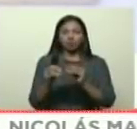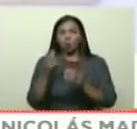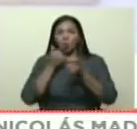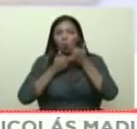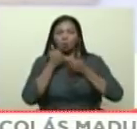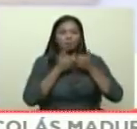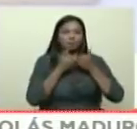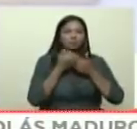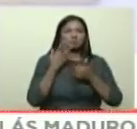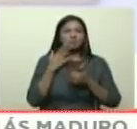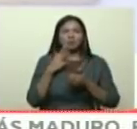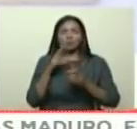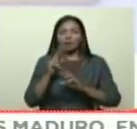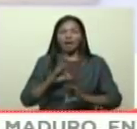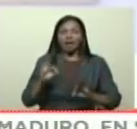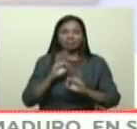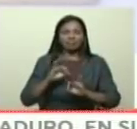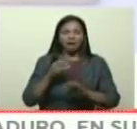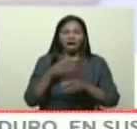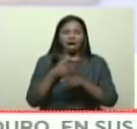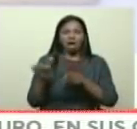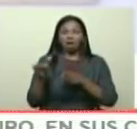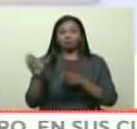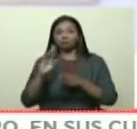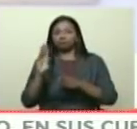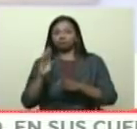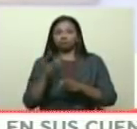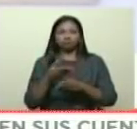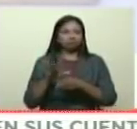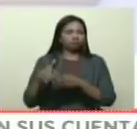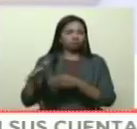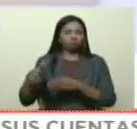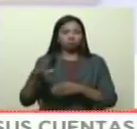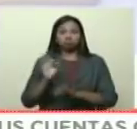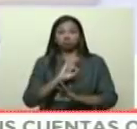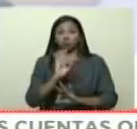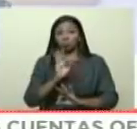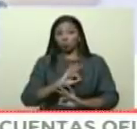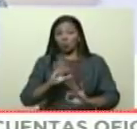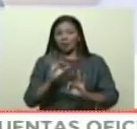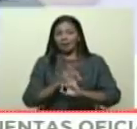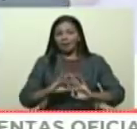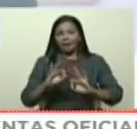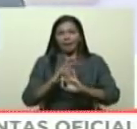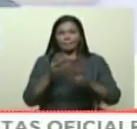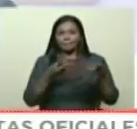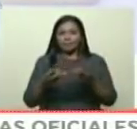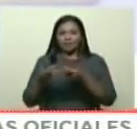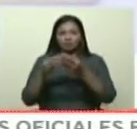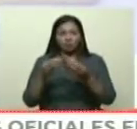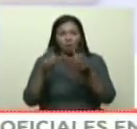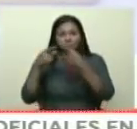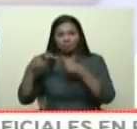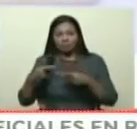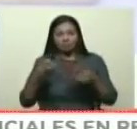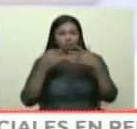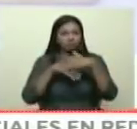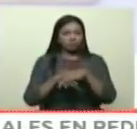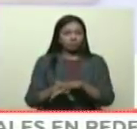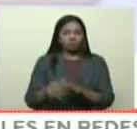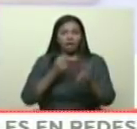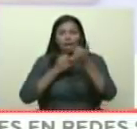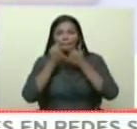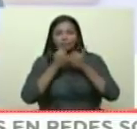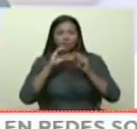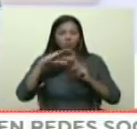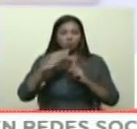expresiones. Nada sobra, nada debe ser desestimado. Bienvenida a la diversidad de la expresión